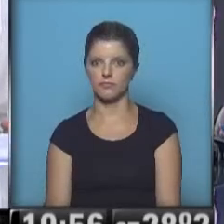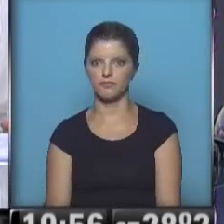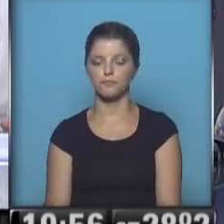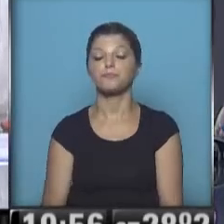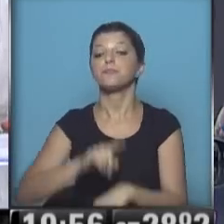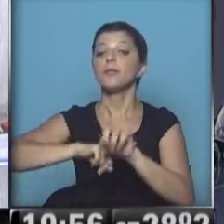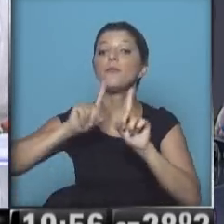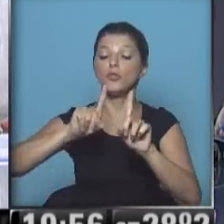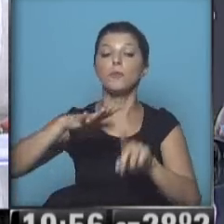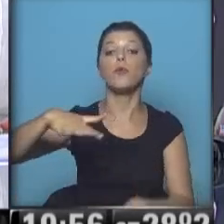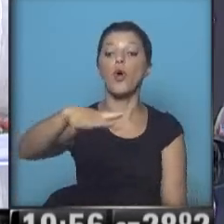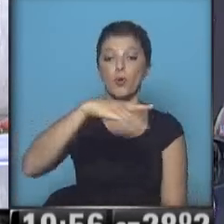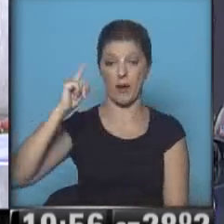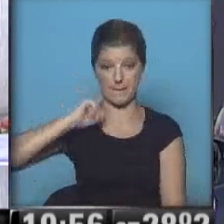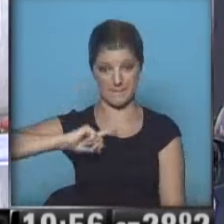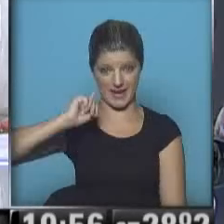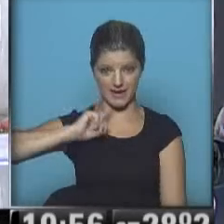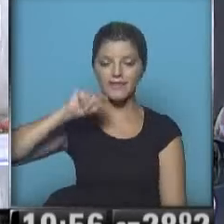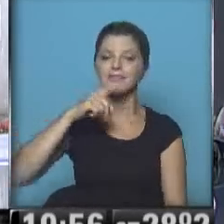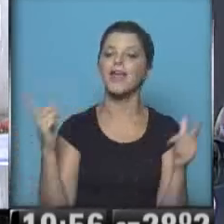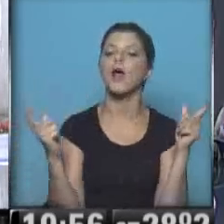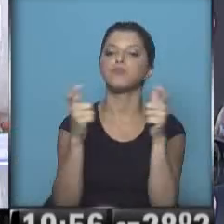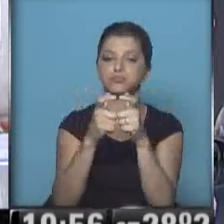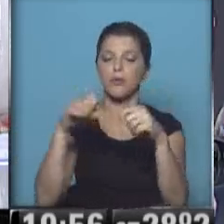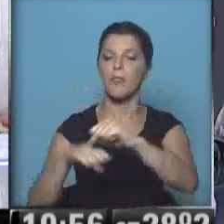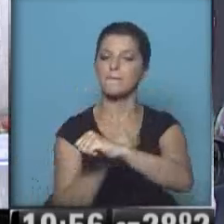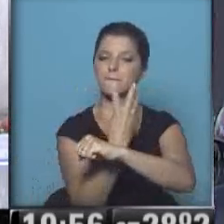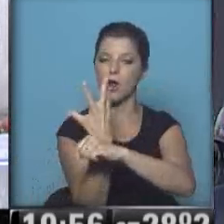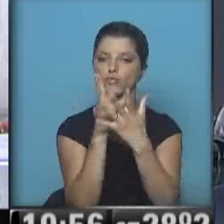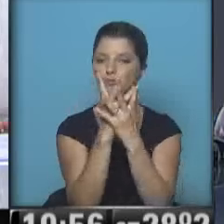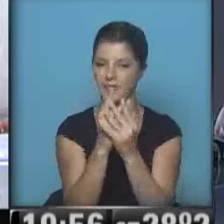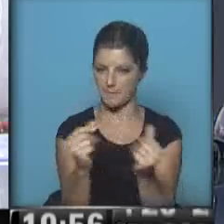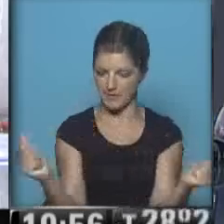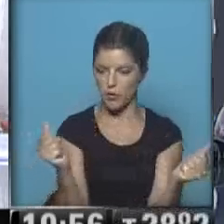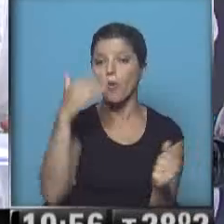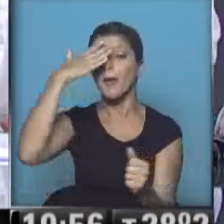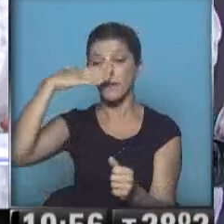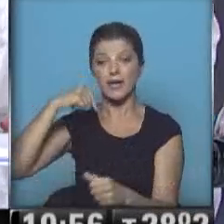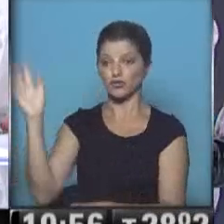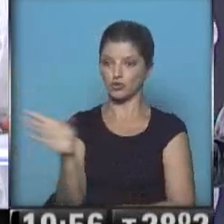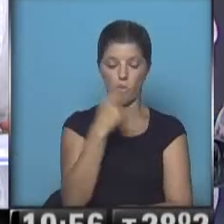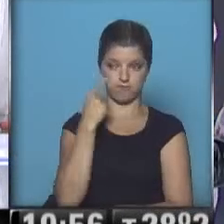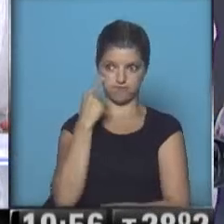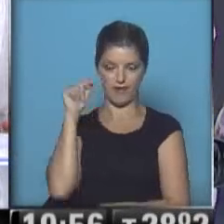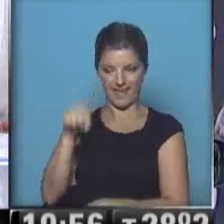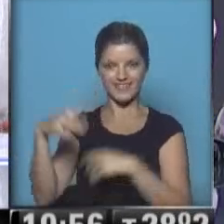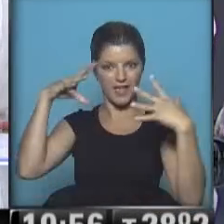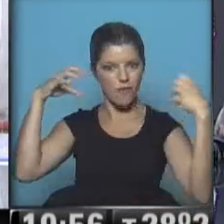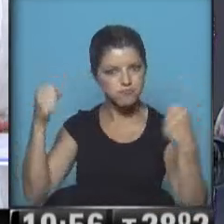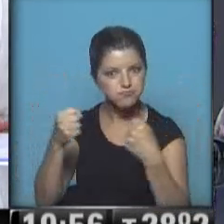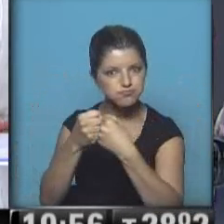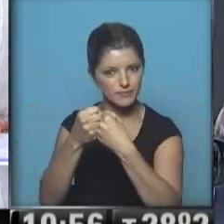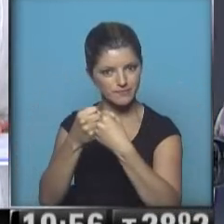En tanto, la ciudad de Paraná, provincia de Entre Ríos, culminó la cumbre del Mercosur. Una vez conocido este histórico acuerdo, tuvo una